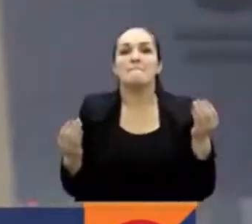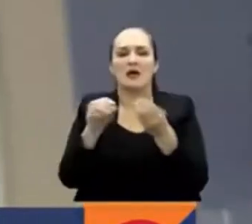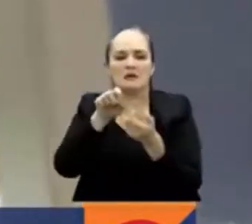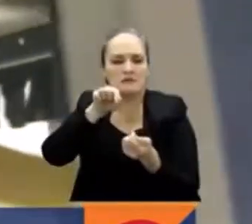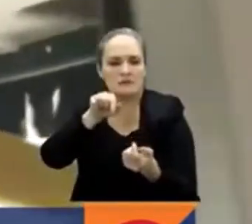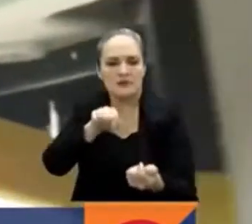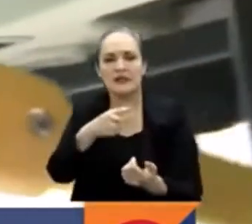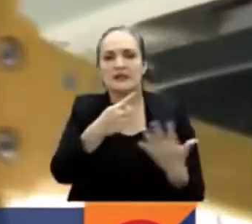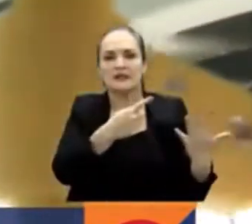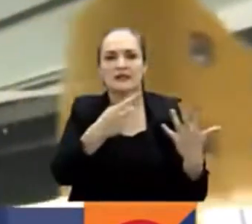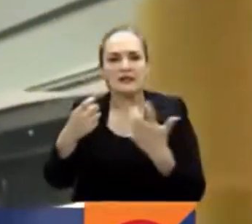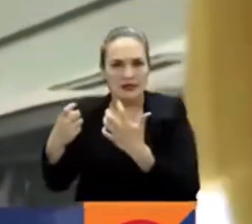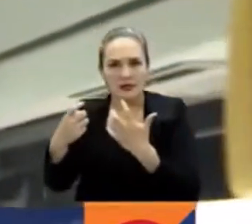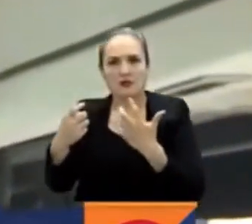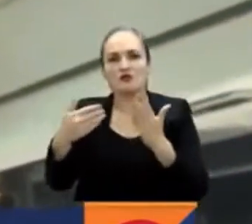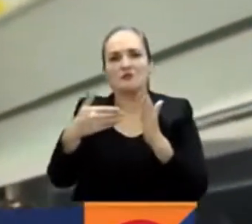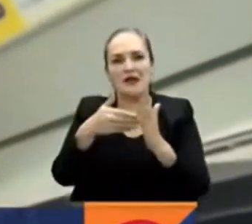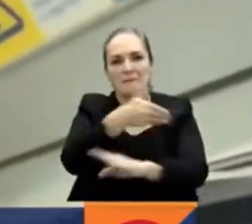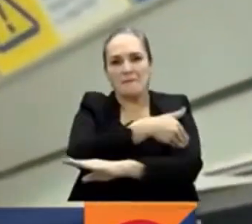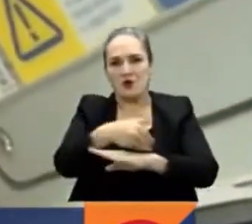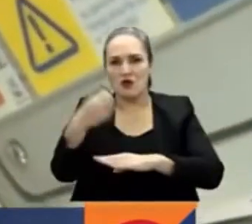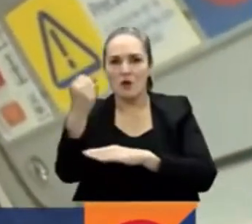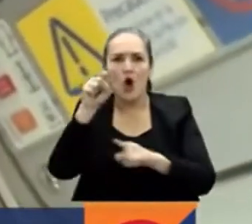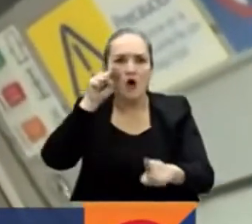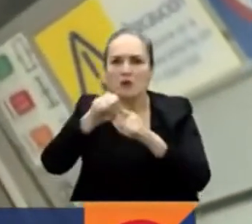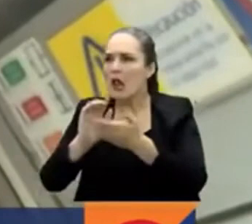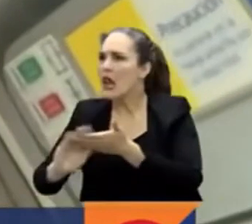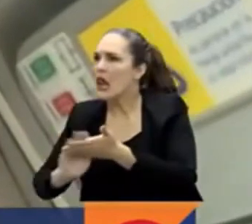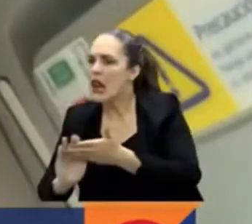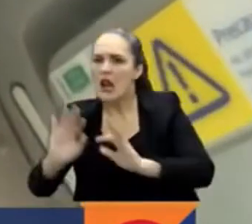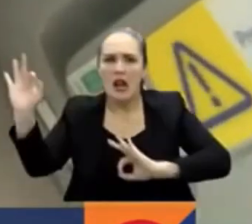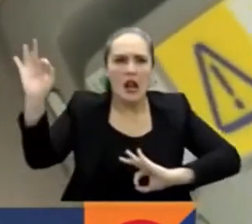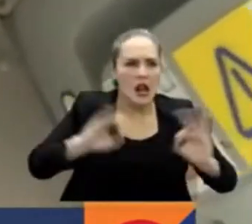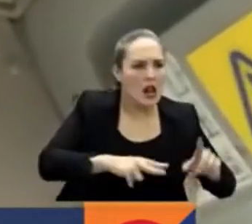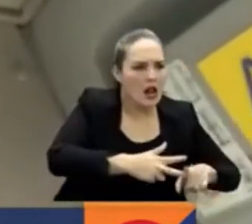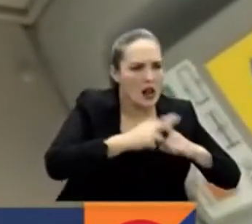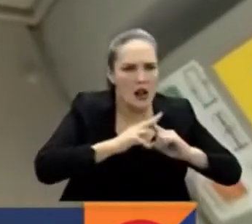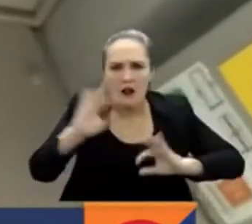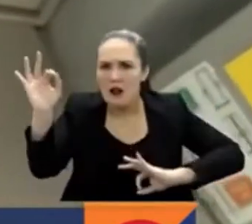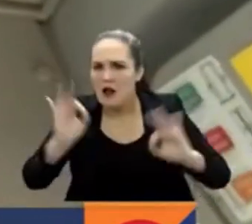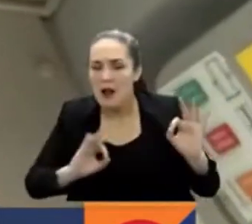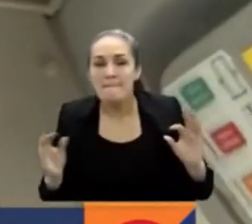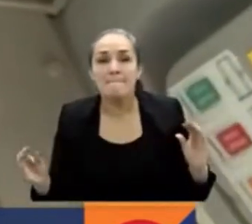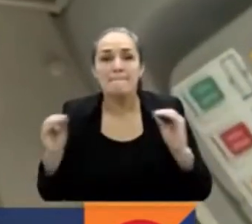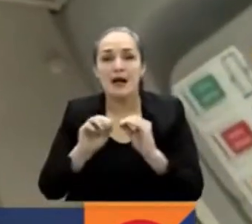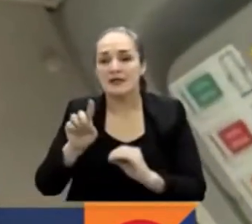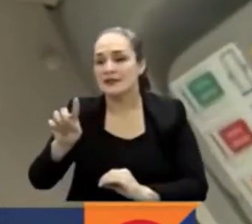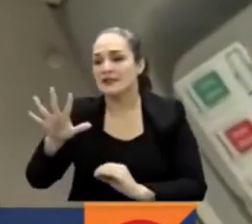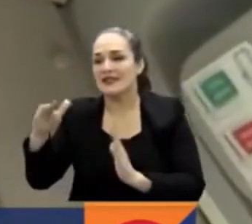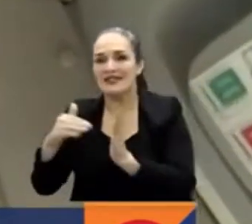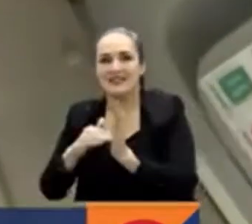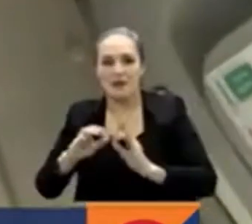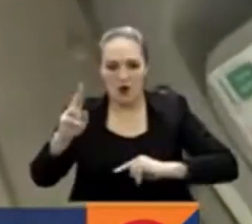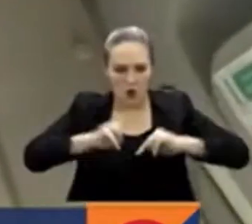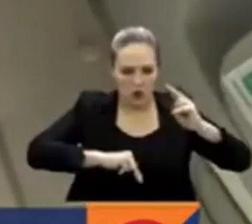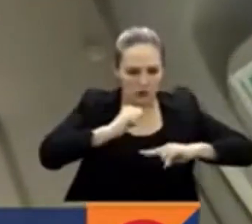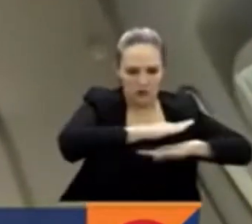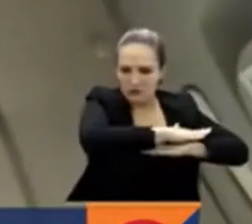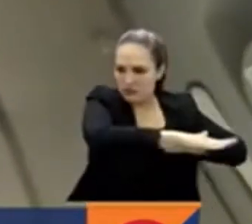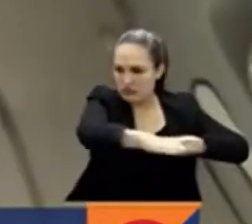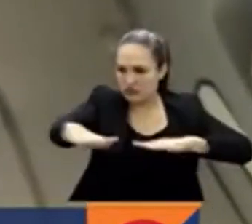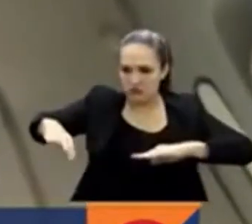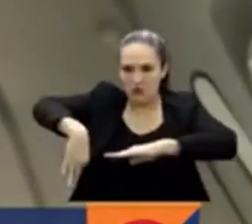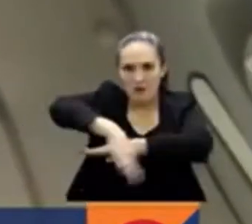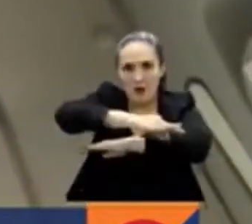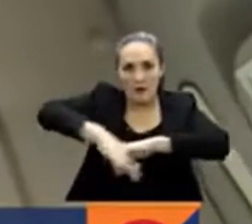en construcción y dotación de equipos y alrededor de 15.000 millones de pesos adicionales en infraestructura. Nosotros, por